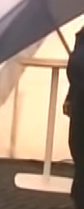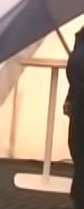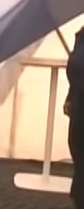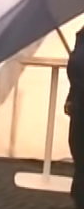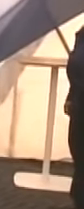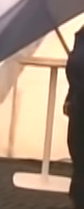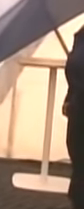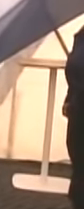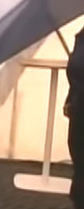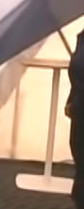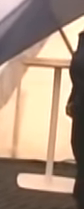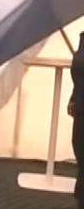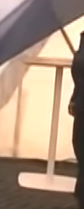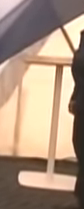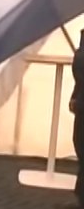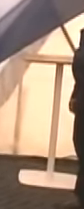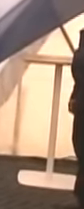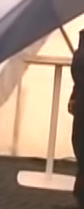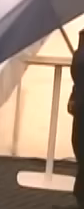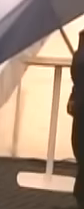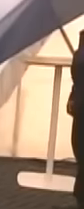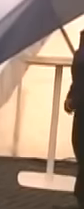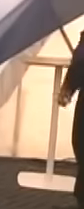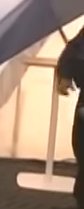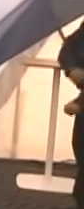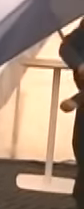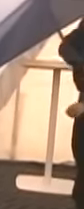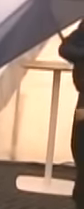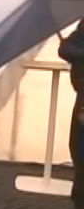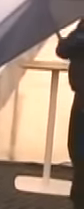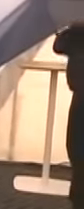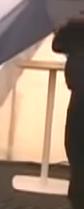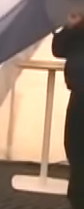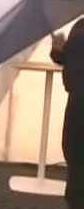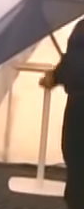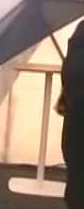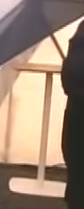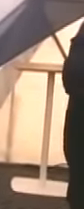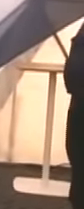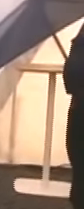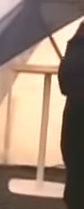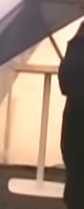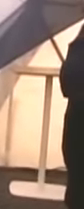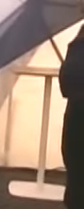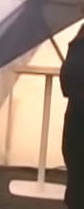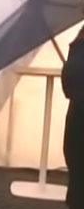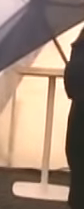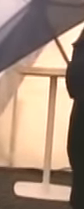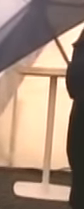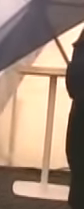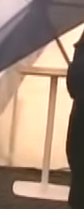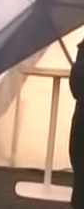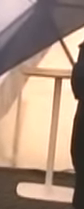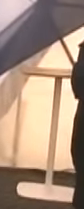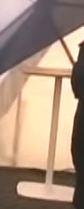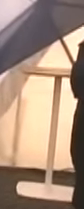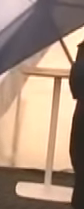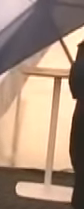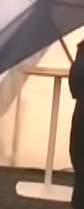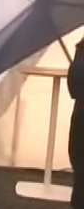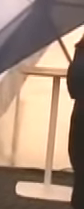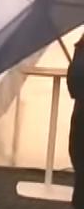Simón Bolívar. Los ejércitos libertadores nos dieron toda la Guayana, libre y